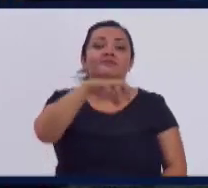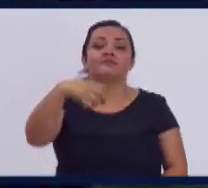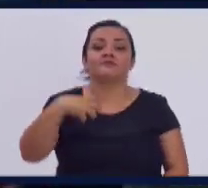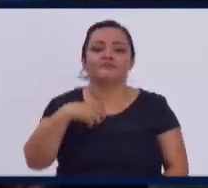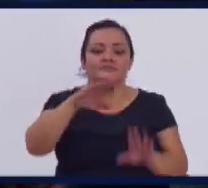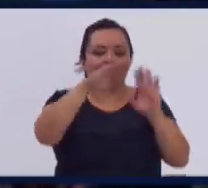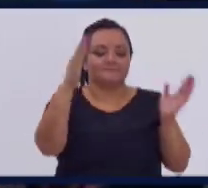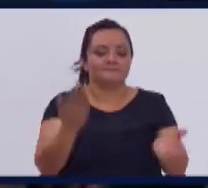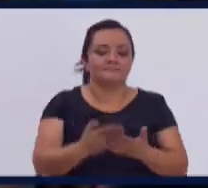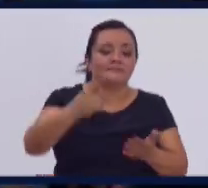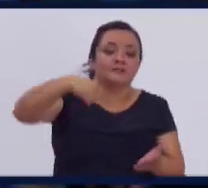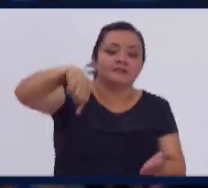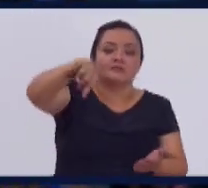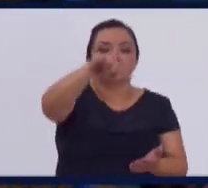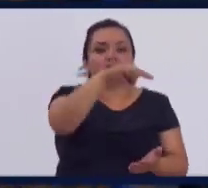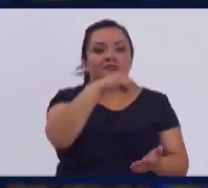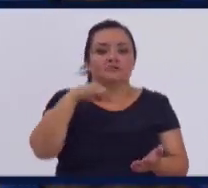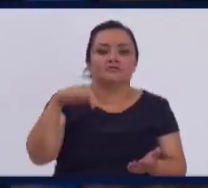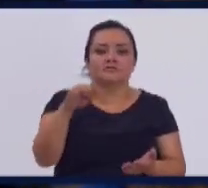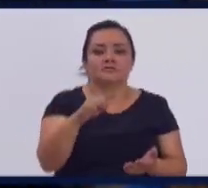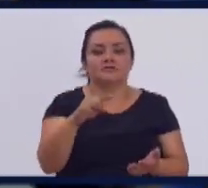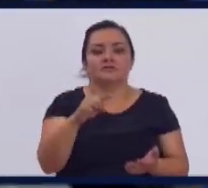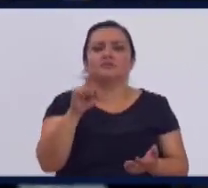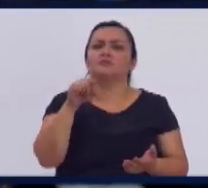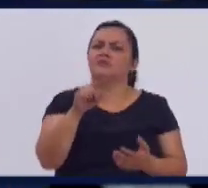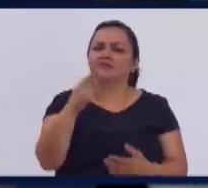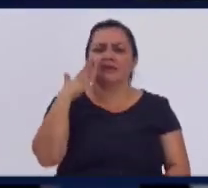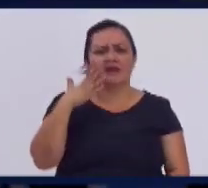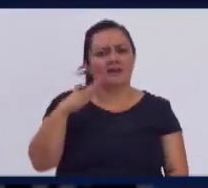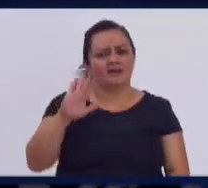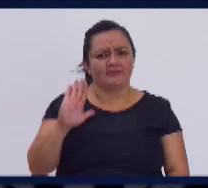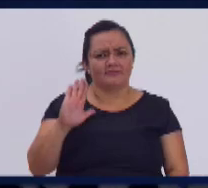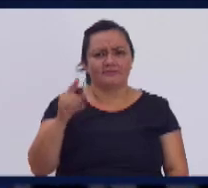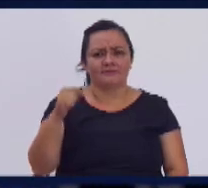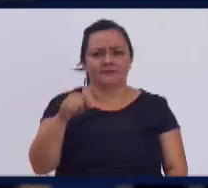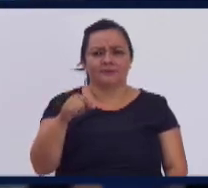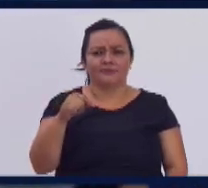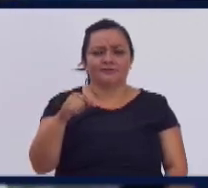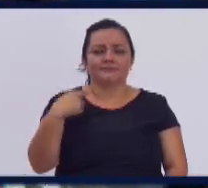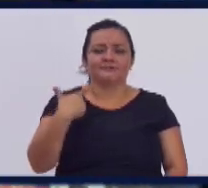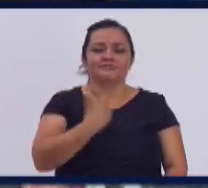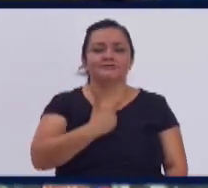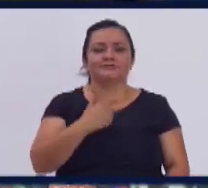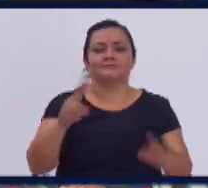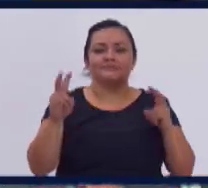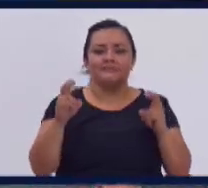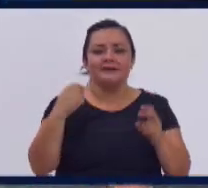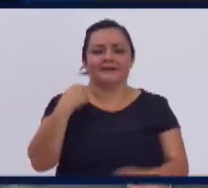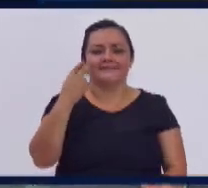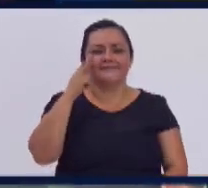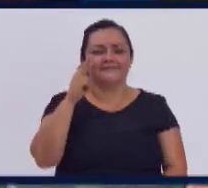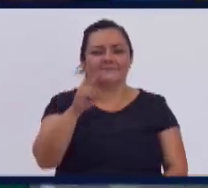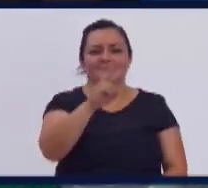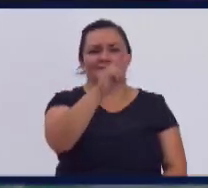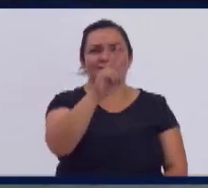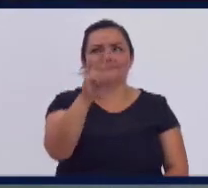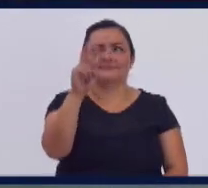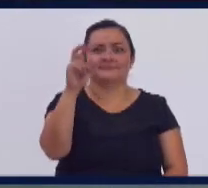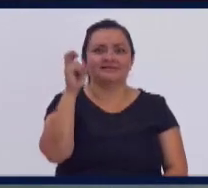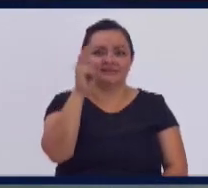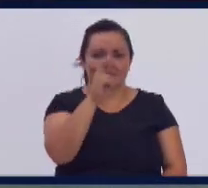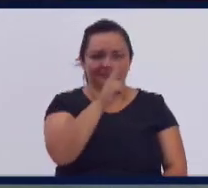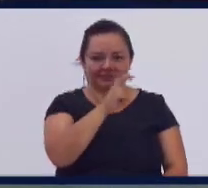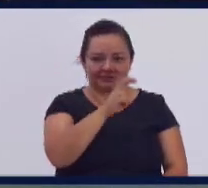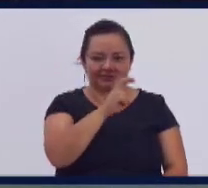sobre la atmósfera y tienen dominio sobre la tierra misma. Usted ha visto lo que está pasando, nosotros los llamamos fenómenos naturales, y es